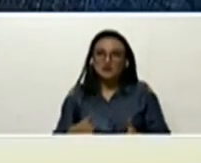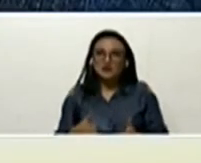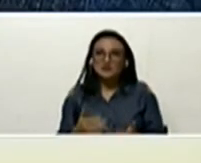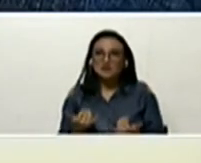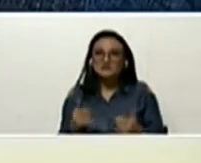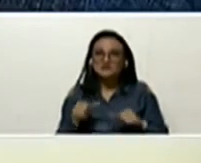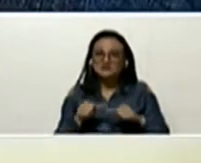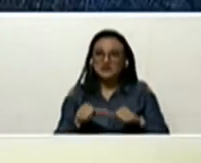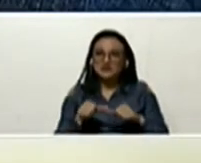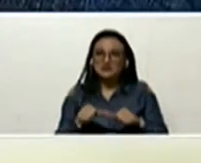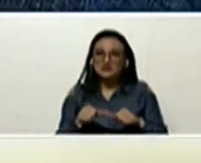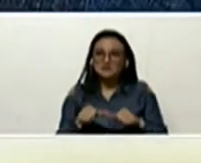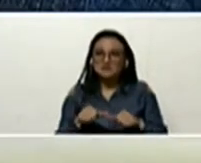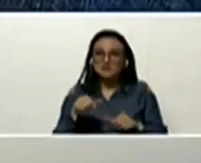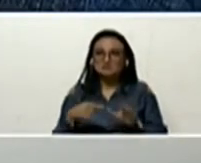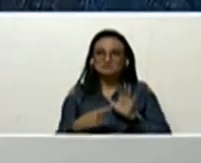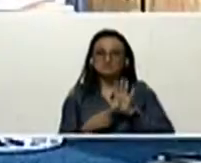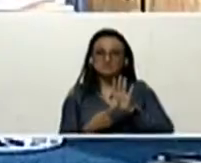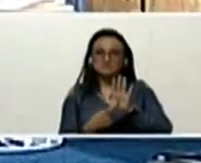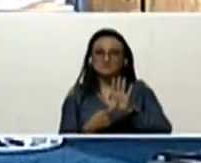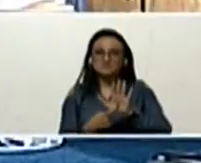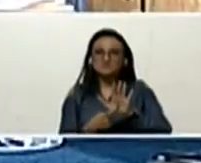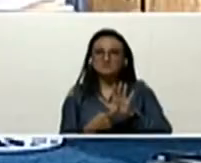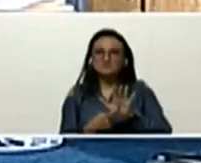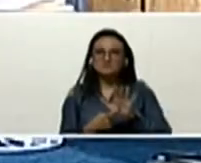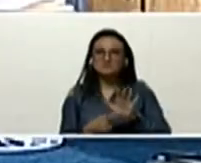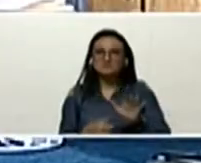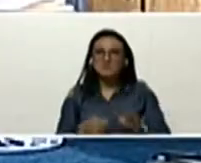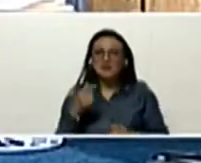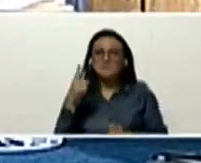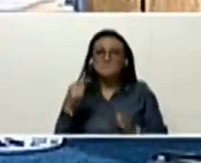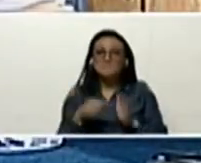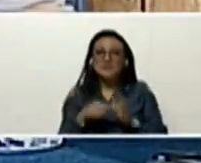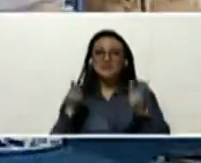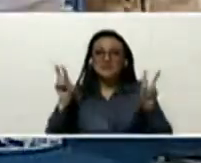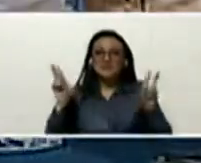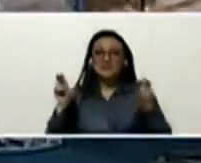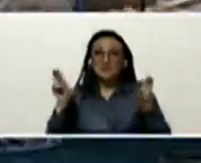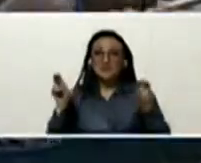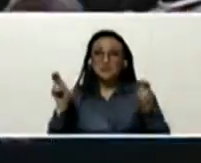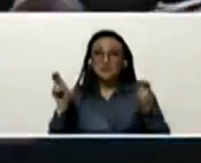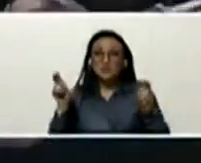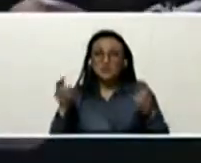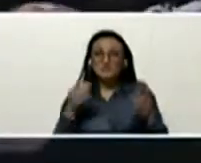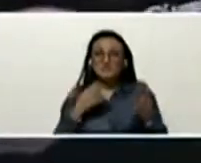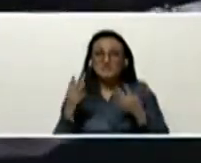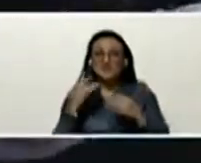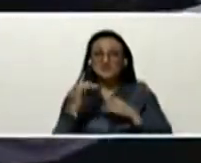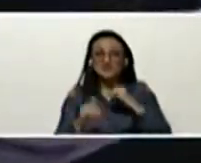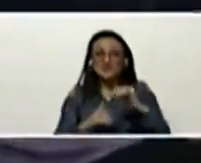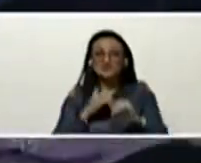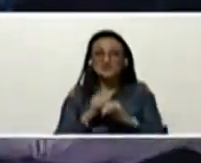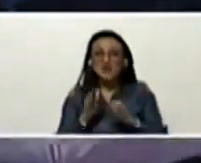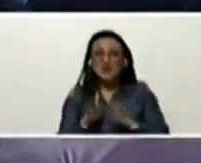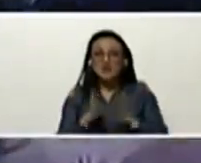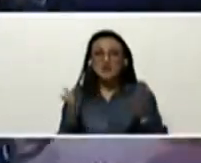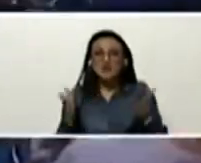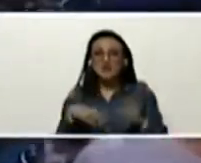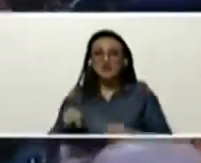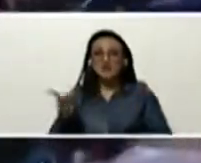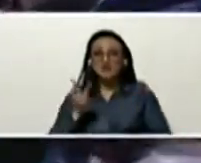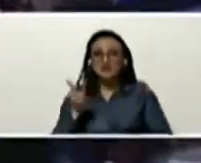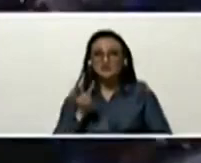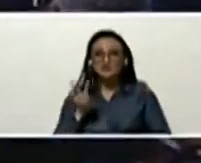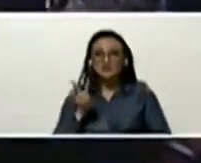Aquí seguimos, mira, presentando más de 1,000 títulos de la Feria Internacional del Libro de